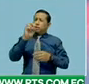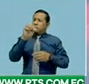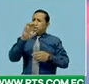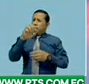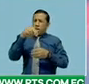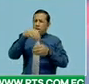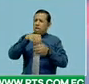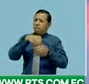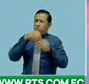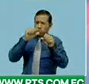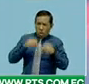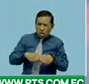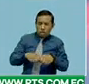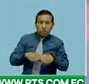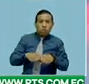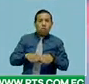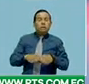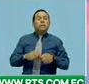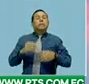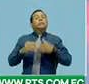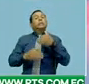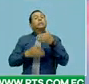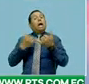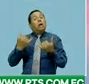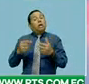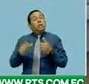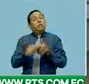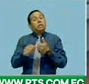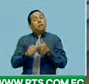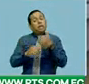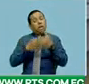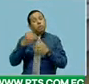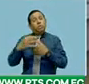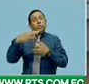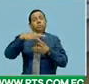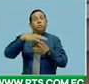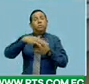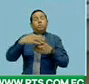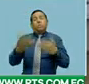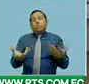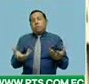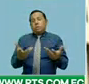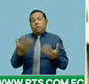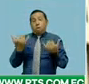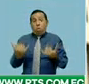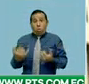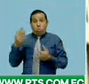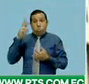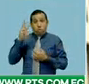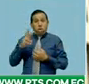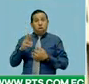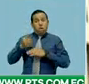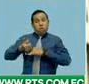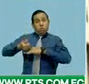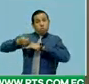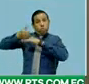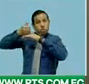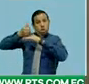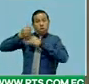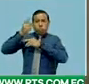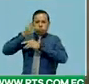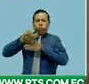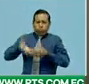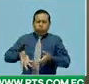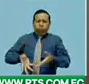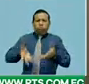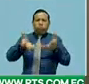Nacional Electoral. Esto en medio de un proceso de elecciones, ante lo cual este viernes le da luz verde Patricio Cadena, abogado del